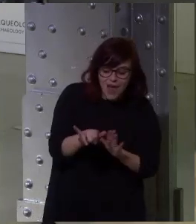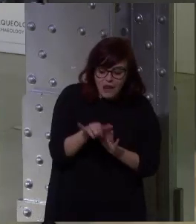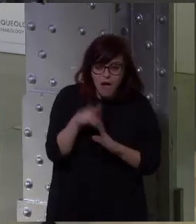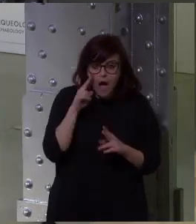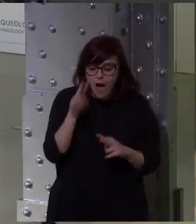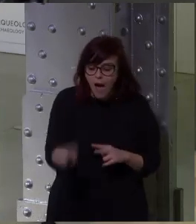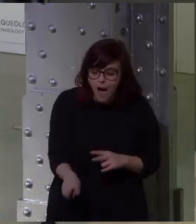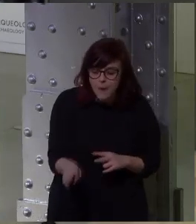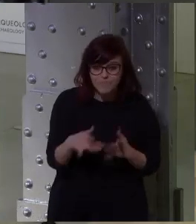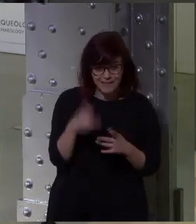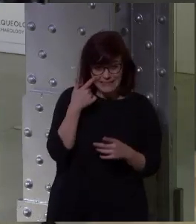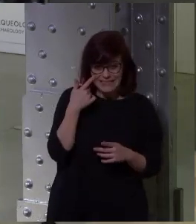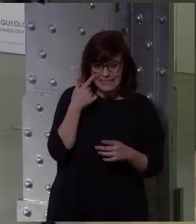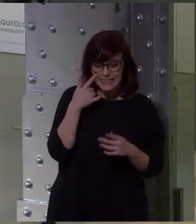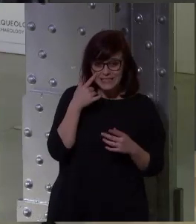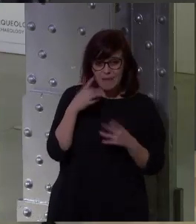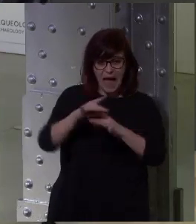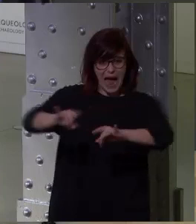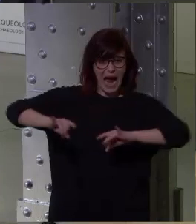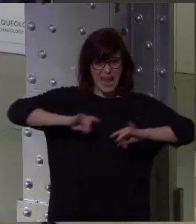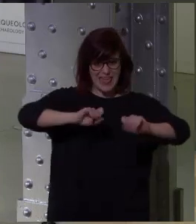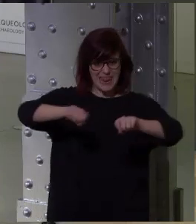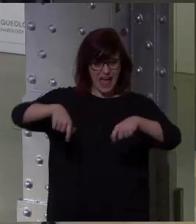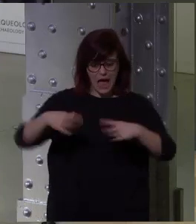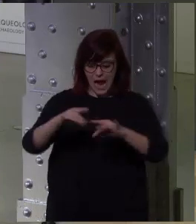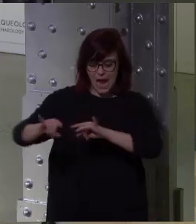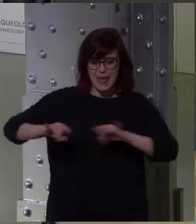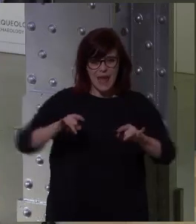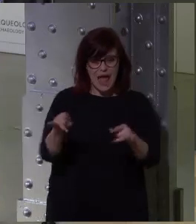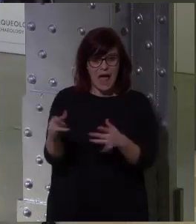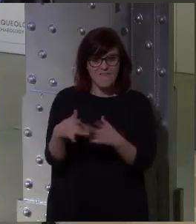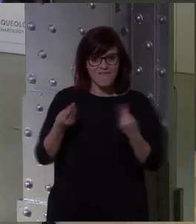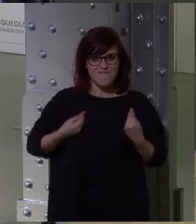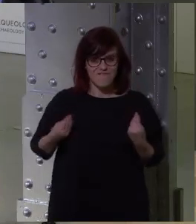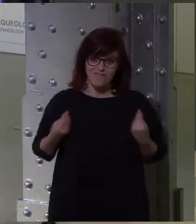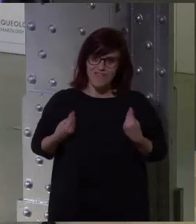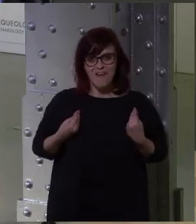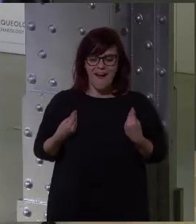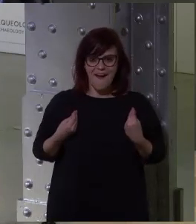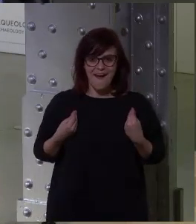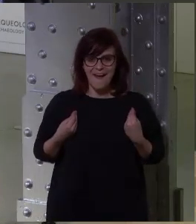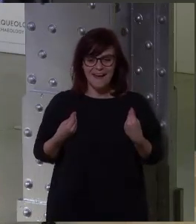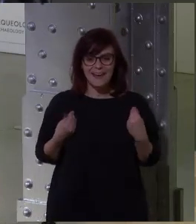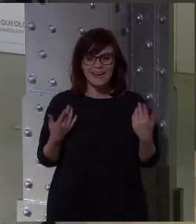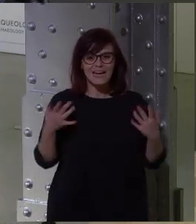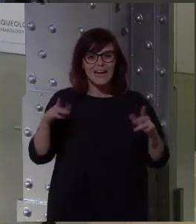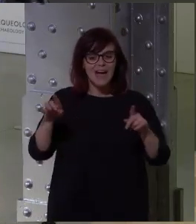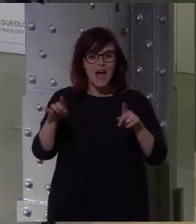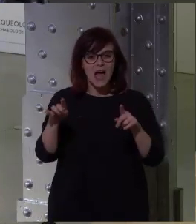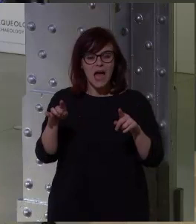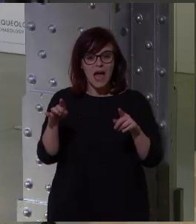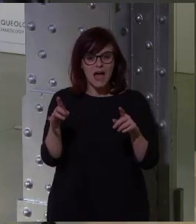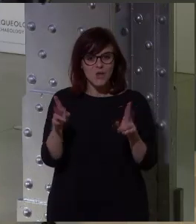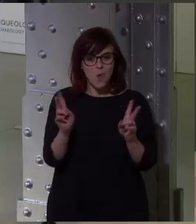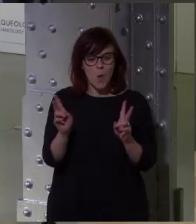cerca, y lo que vais a ver es la arena. Vais a reconocer que es una arena viva, entre comillas. Vais a ver ahí